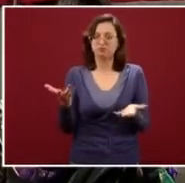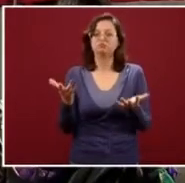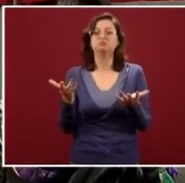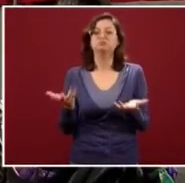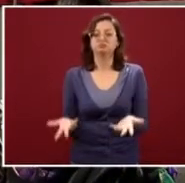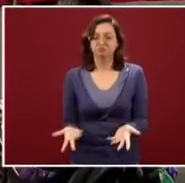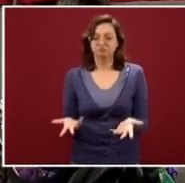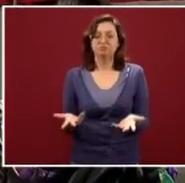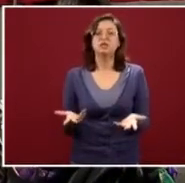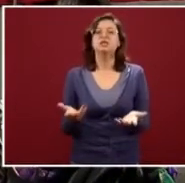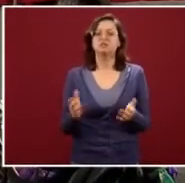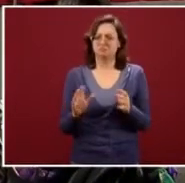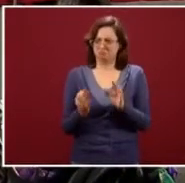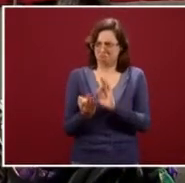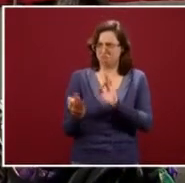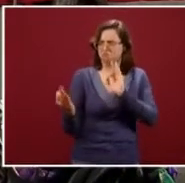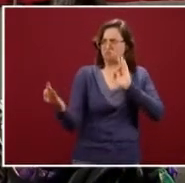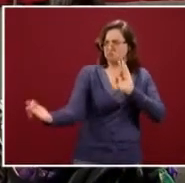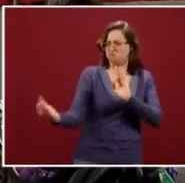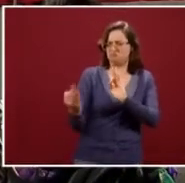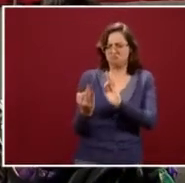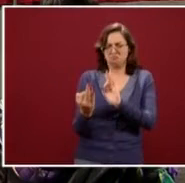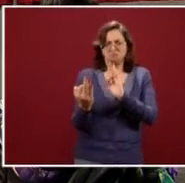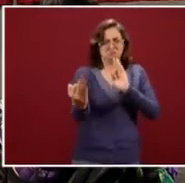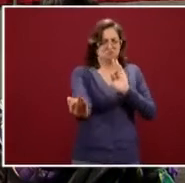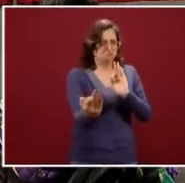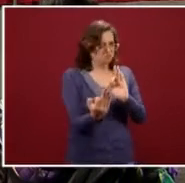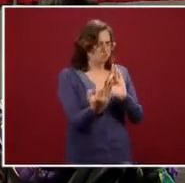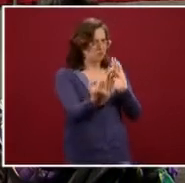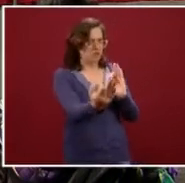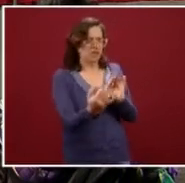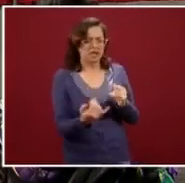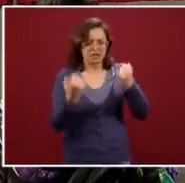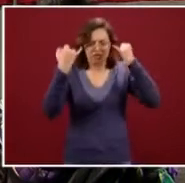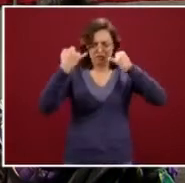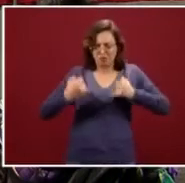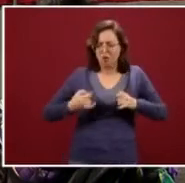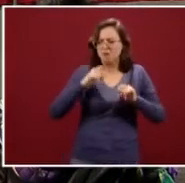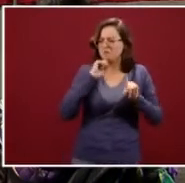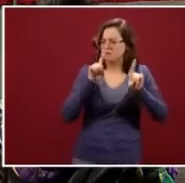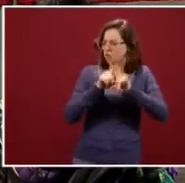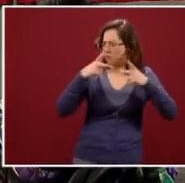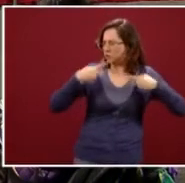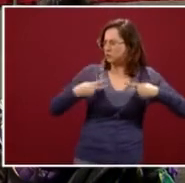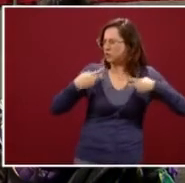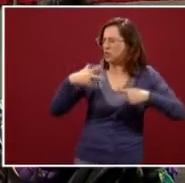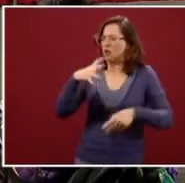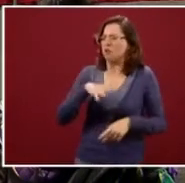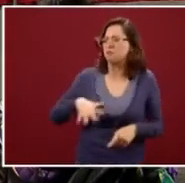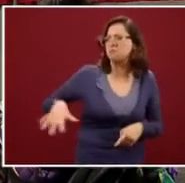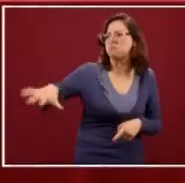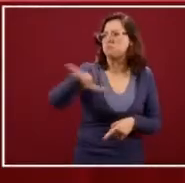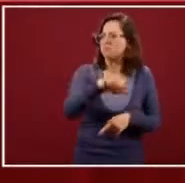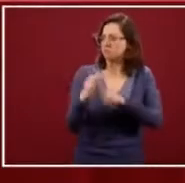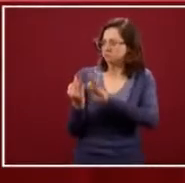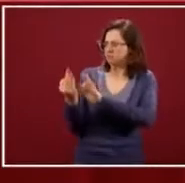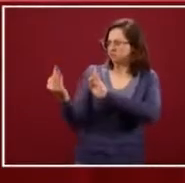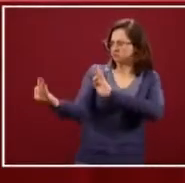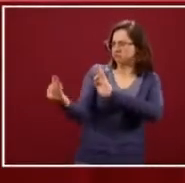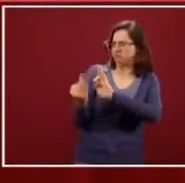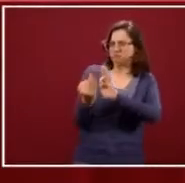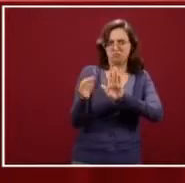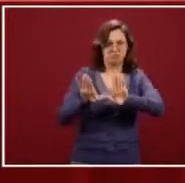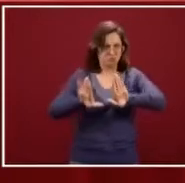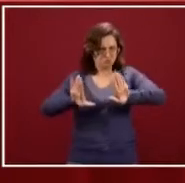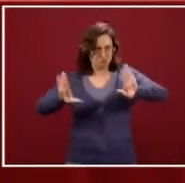haya su sana distancia, no solamente en términos individuales, sino en términos poblacionales, pero que esto no afecte a la